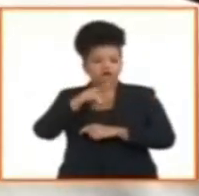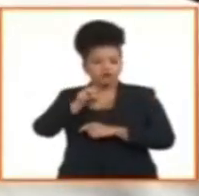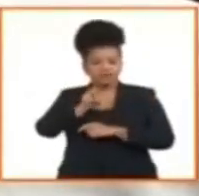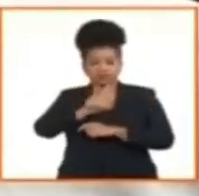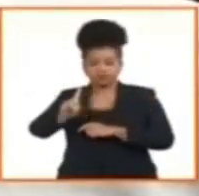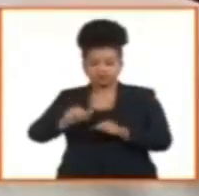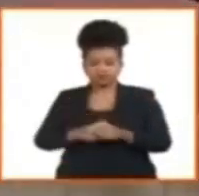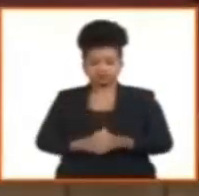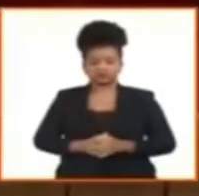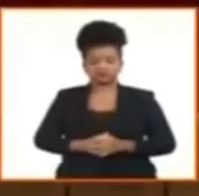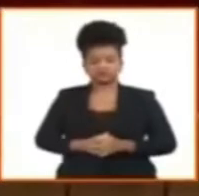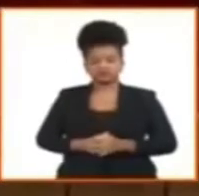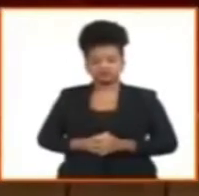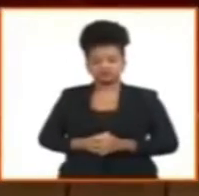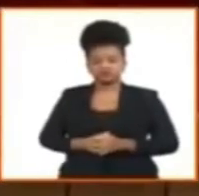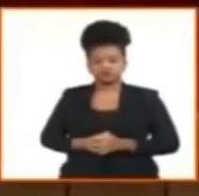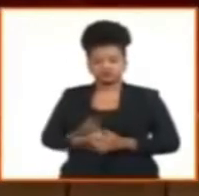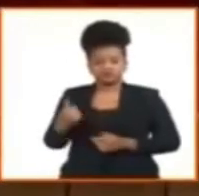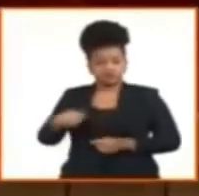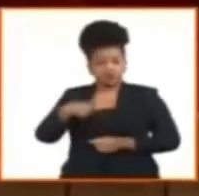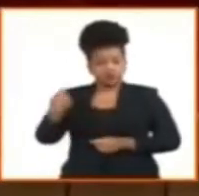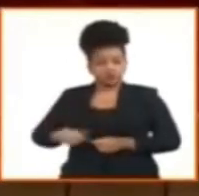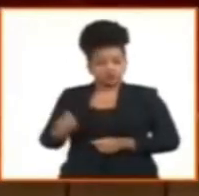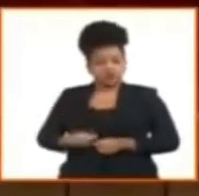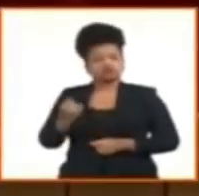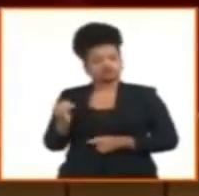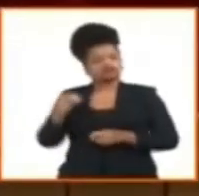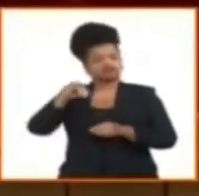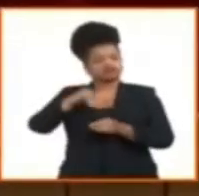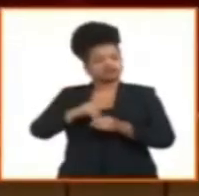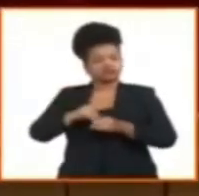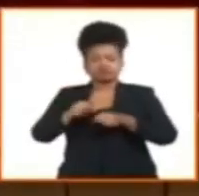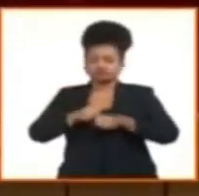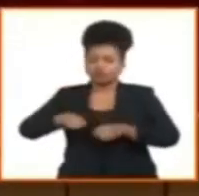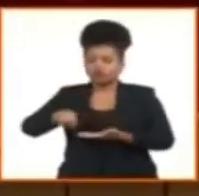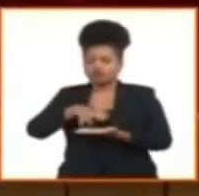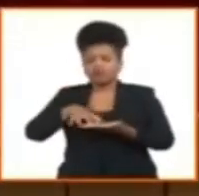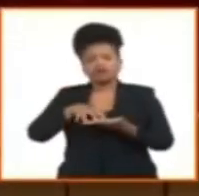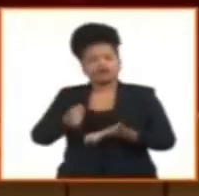judicial está enfocado en la reeducación y reinserción en la sociedad de aquellos que